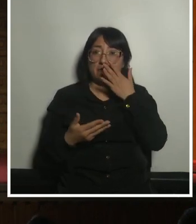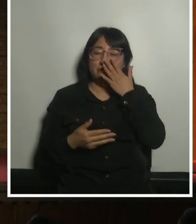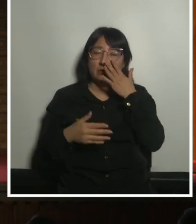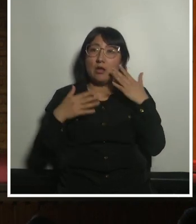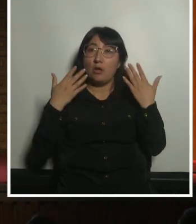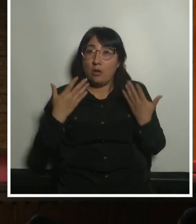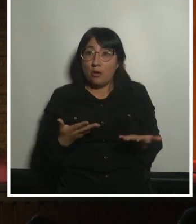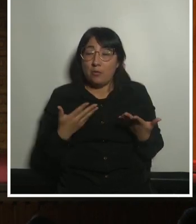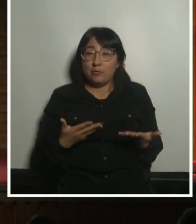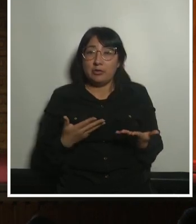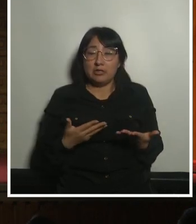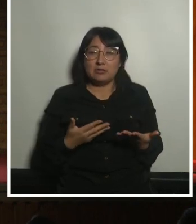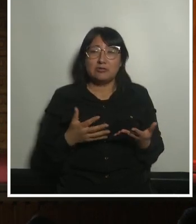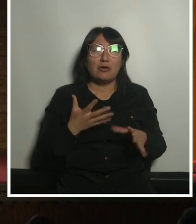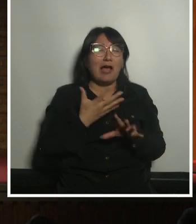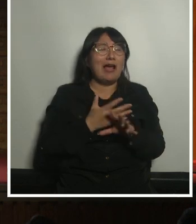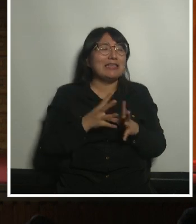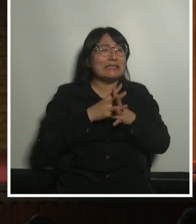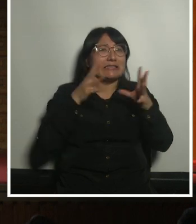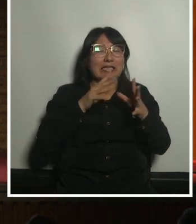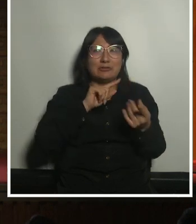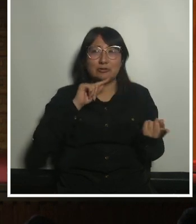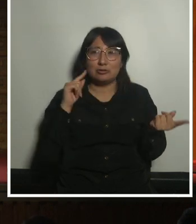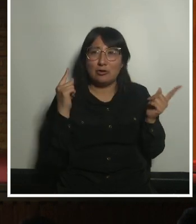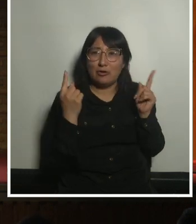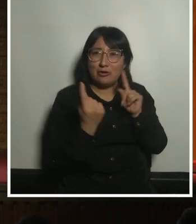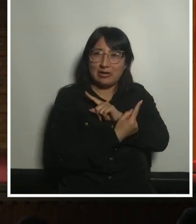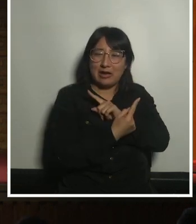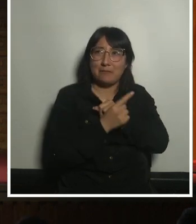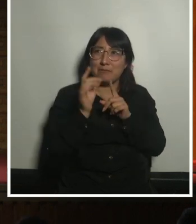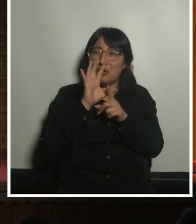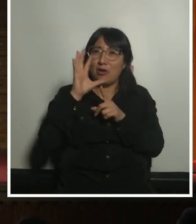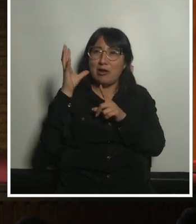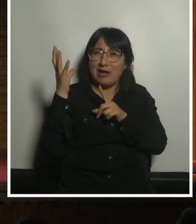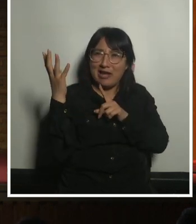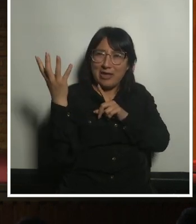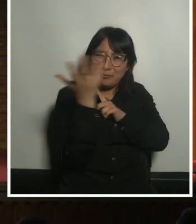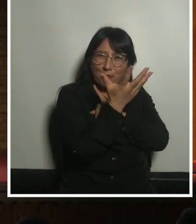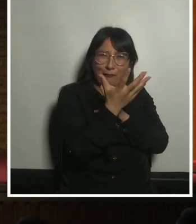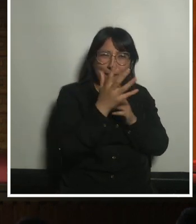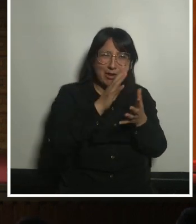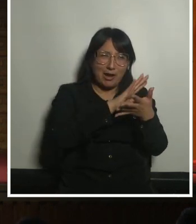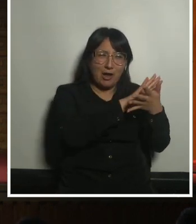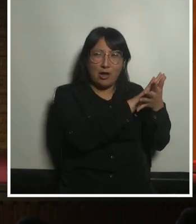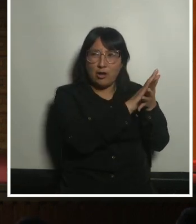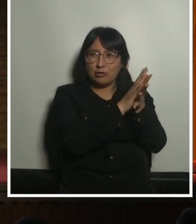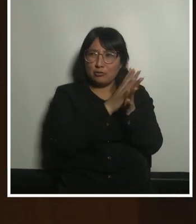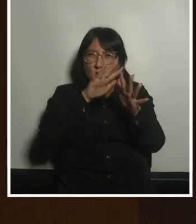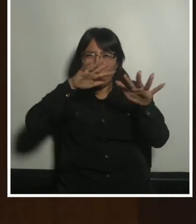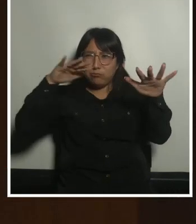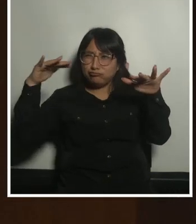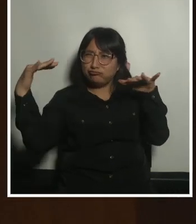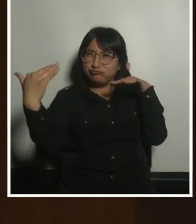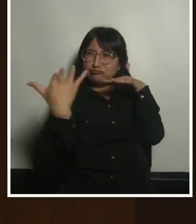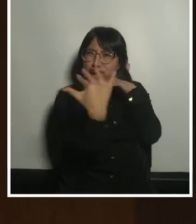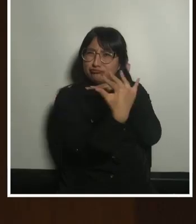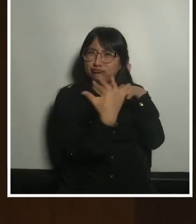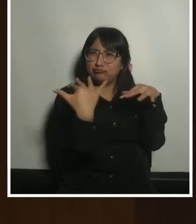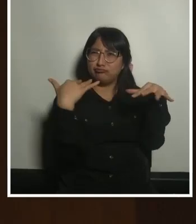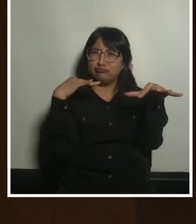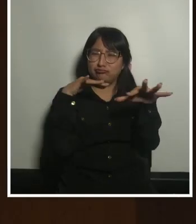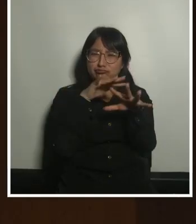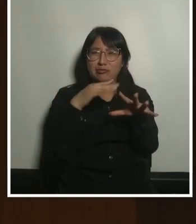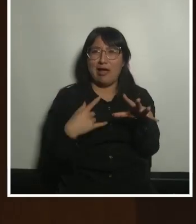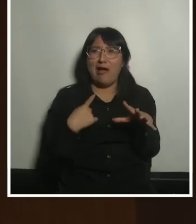son tantos factores de cambio. La litósfera, ¿cierto?, la atmósfera y la hidrósfera interconectadas van generando afectaciones en